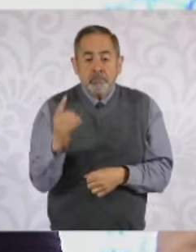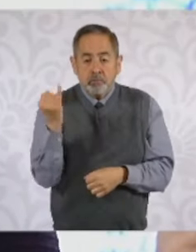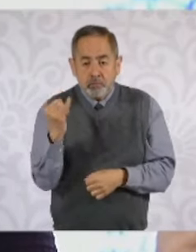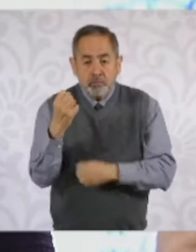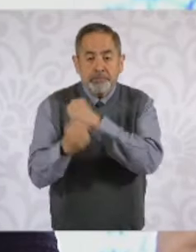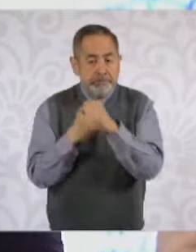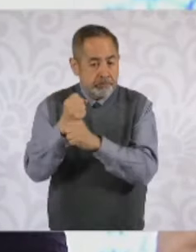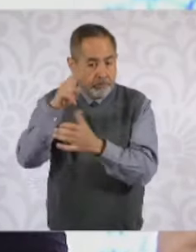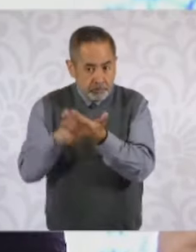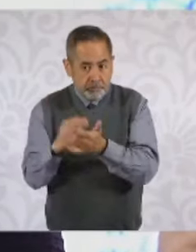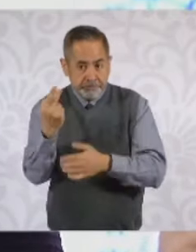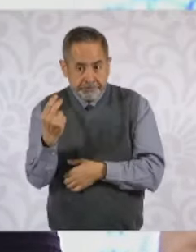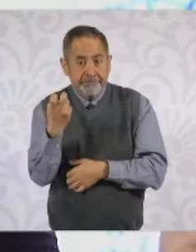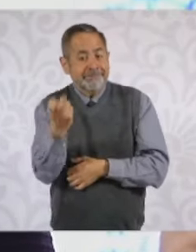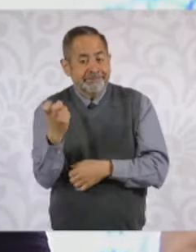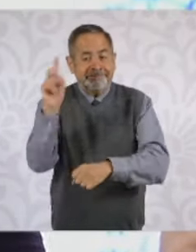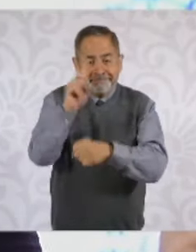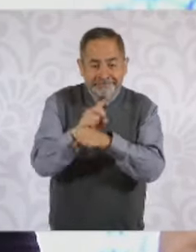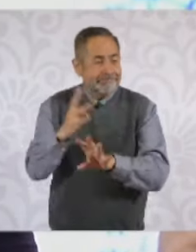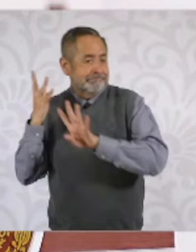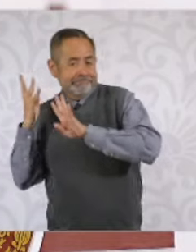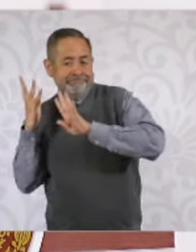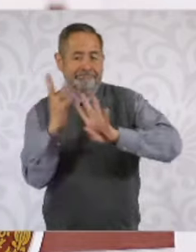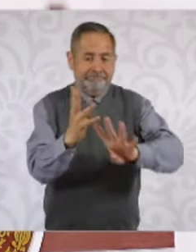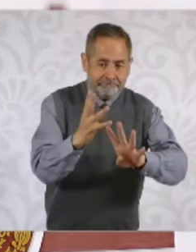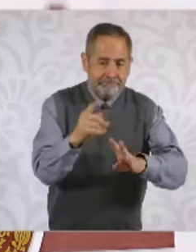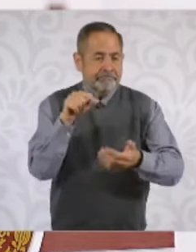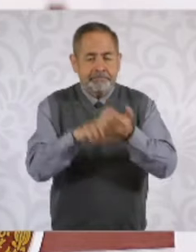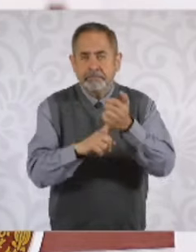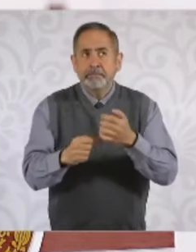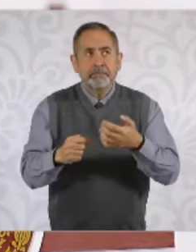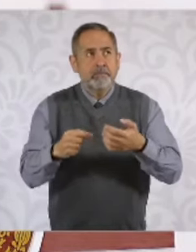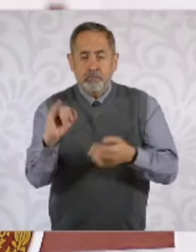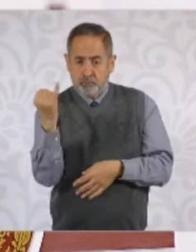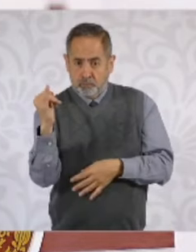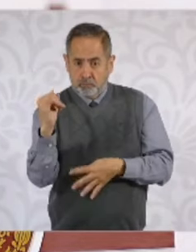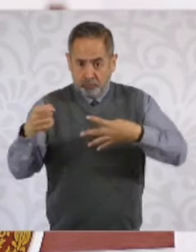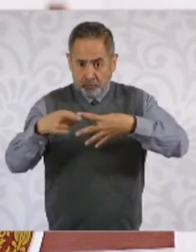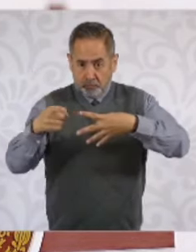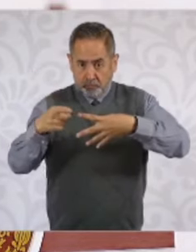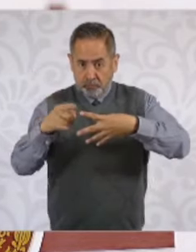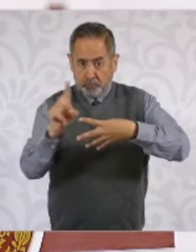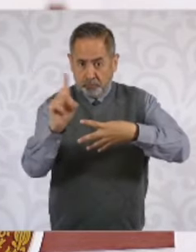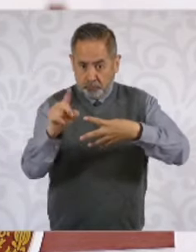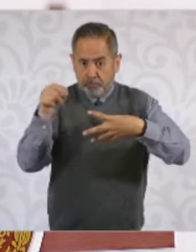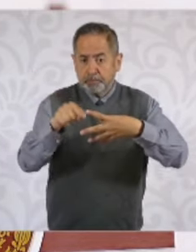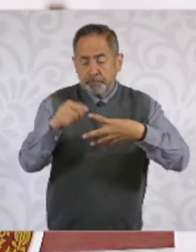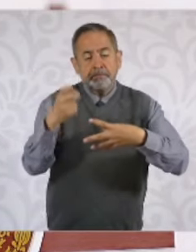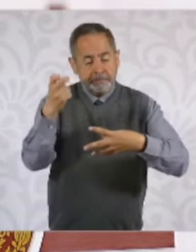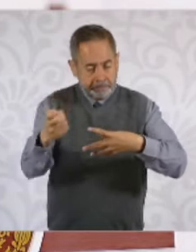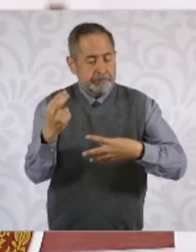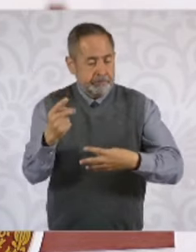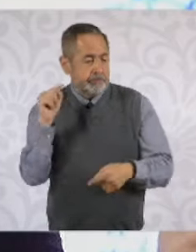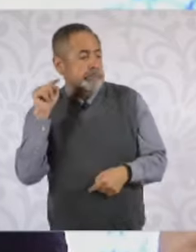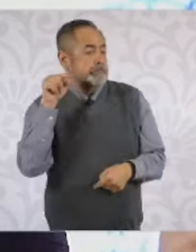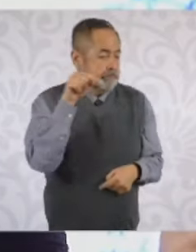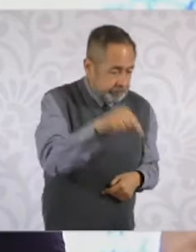las elecciones, esto es el primer domingo de junio. Y después de la